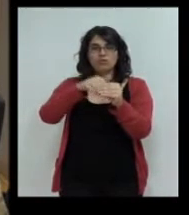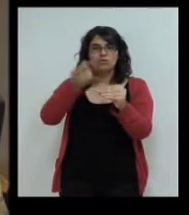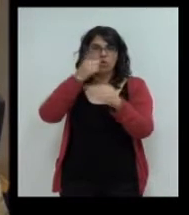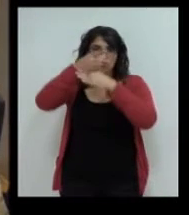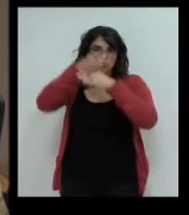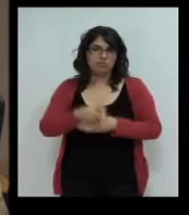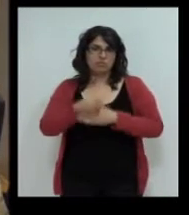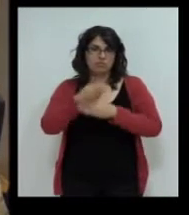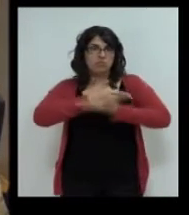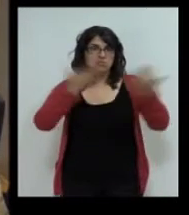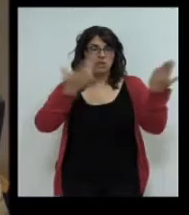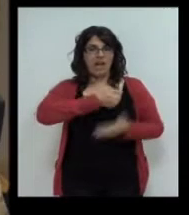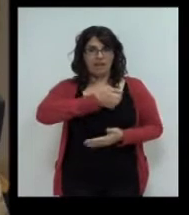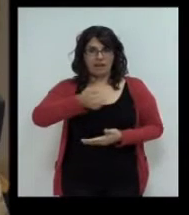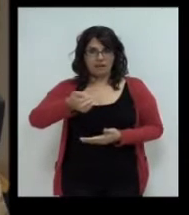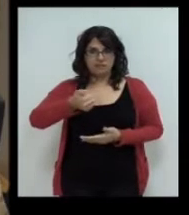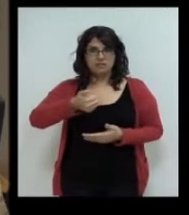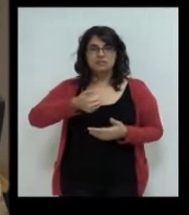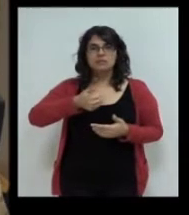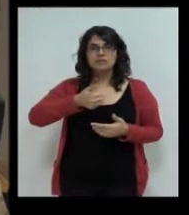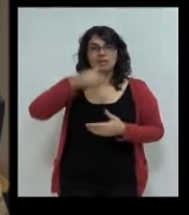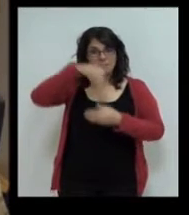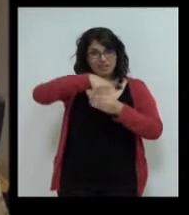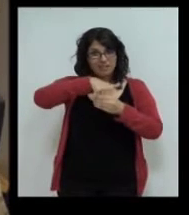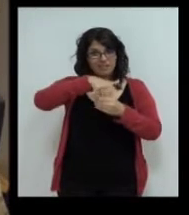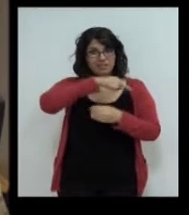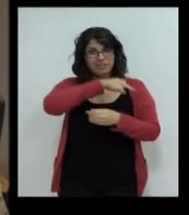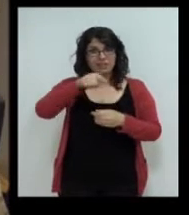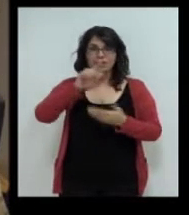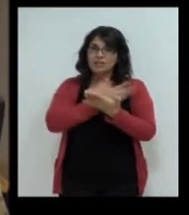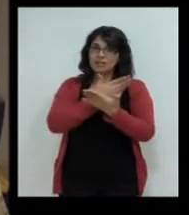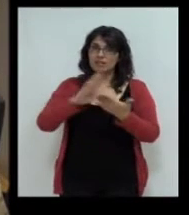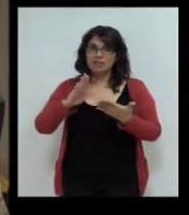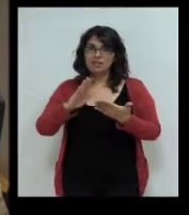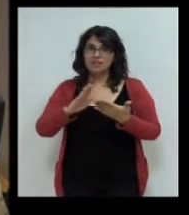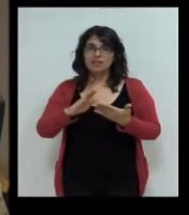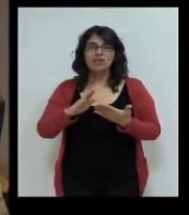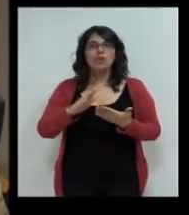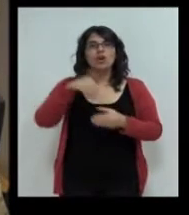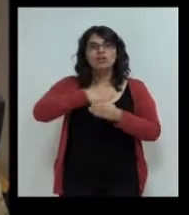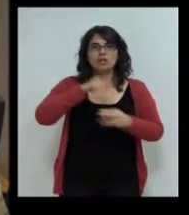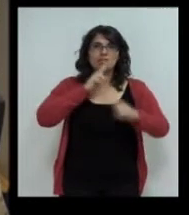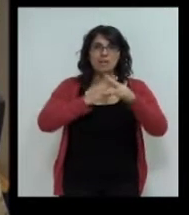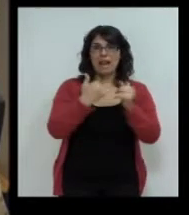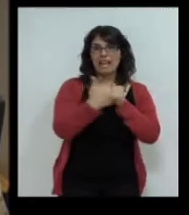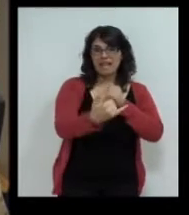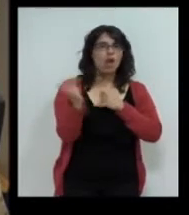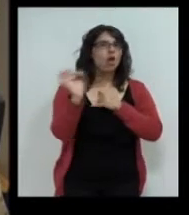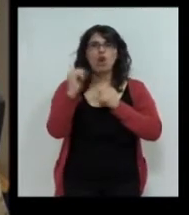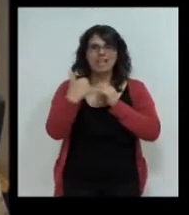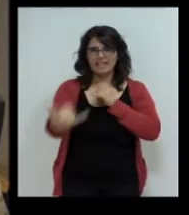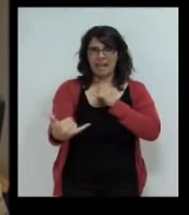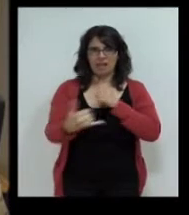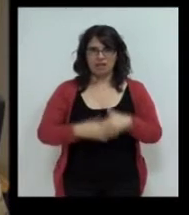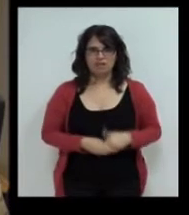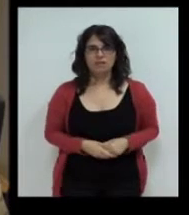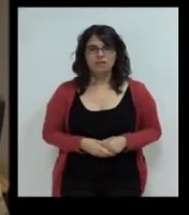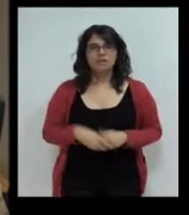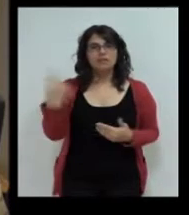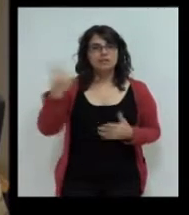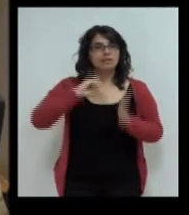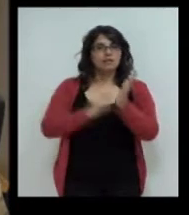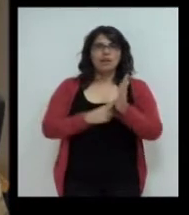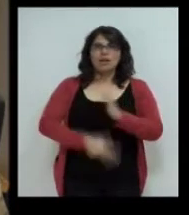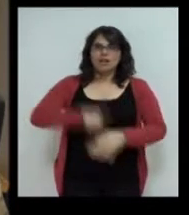radiodifusores convencionales, y dentro del contenido habría que distinguir entre el contenido lineal y el no lineal, el bajo demanda. La Ley General de